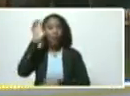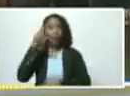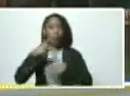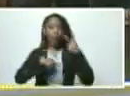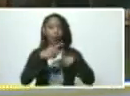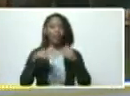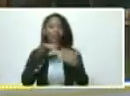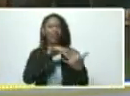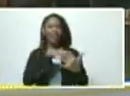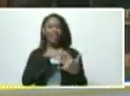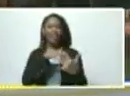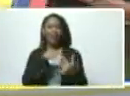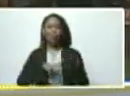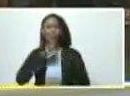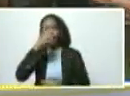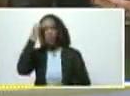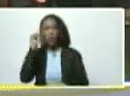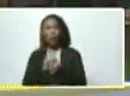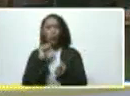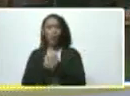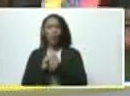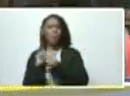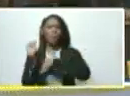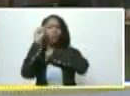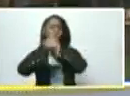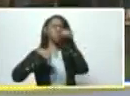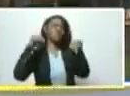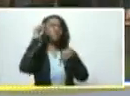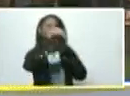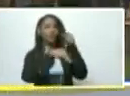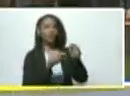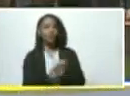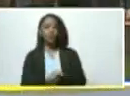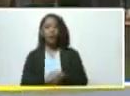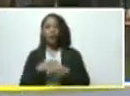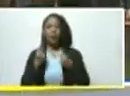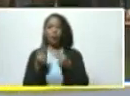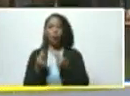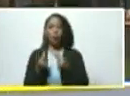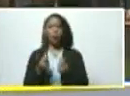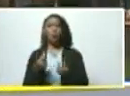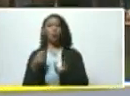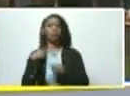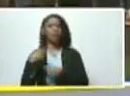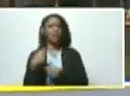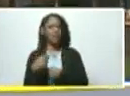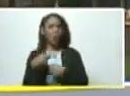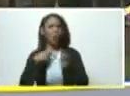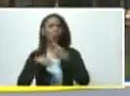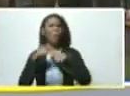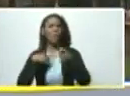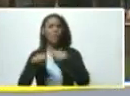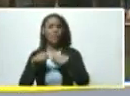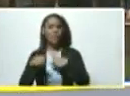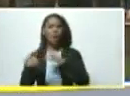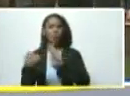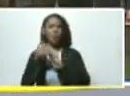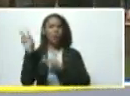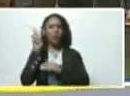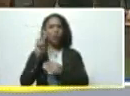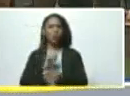guerra criminal brutal, de este bombardeo económico, financiero, comercial contra Venezuela.